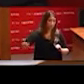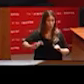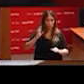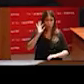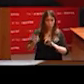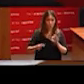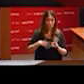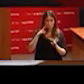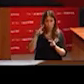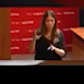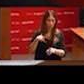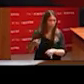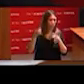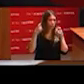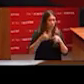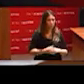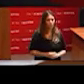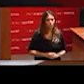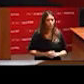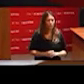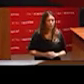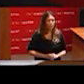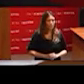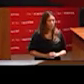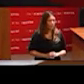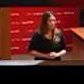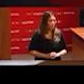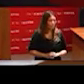organizaciones de ver